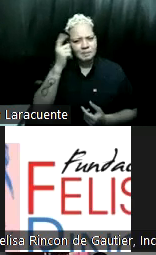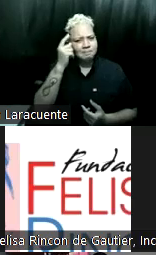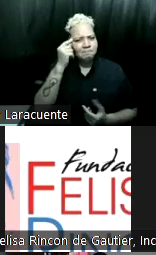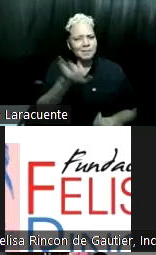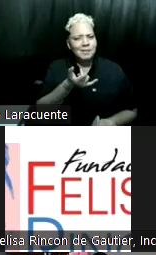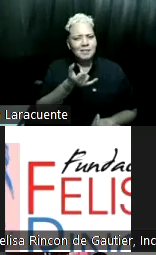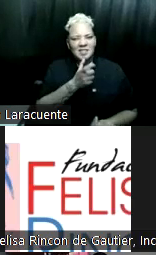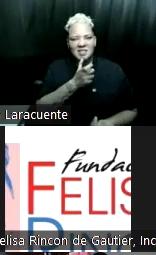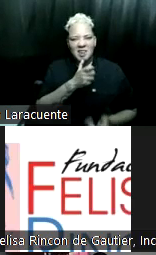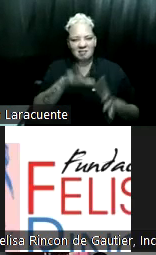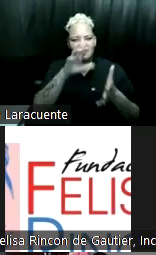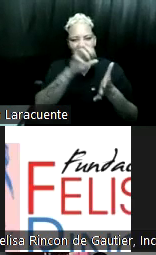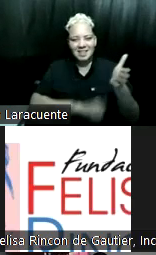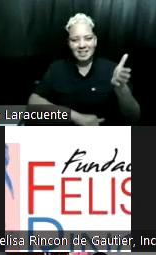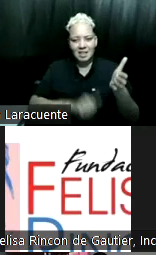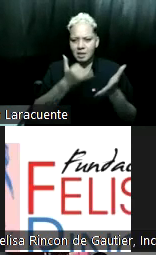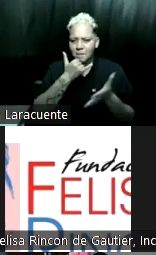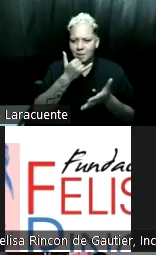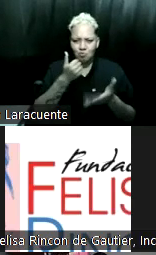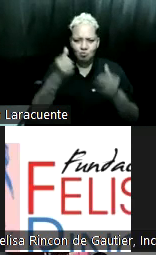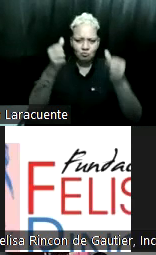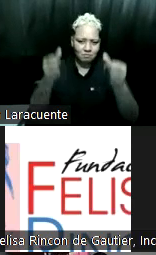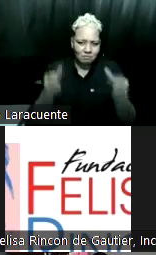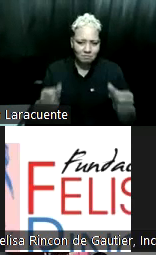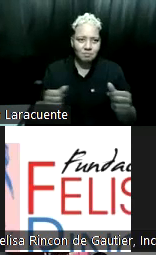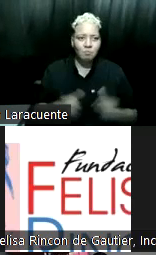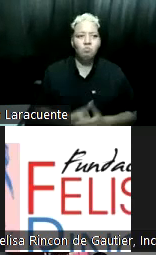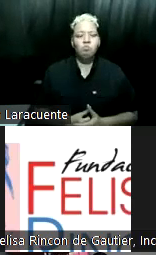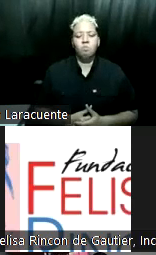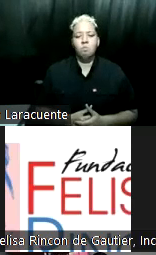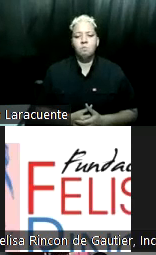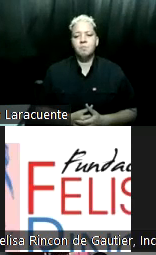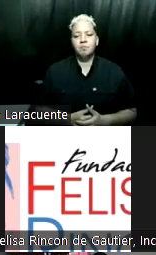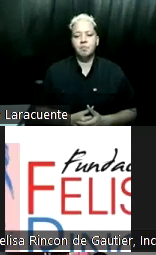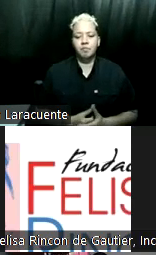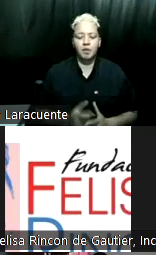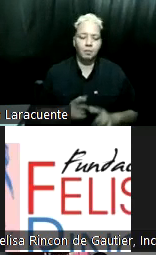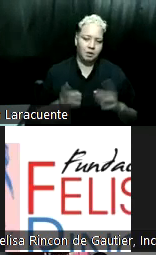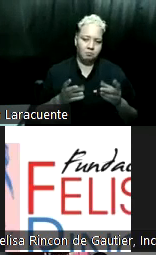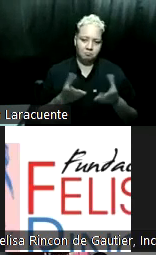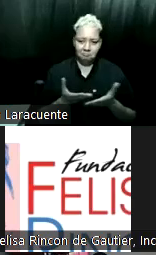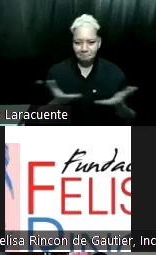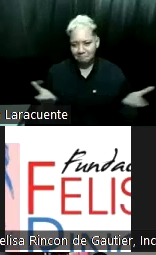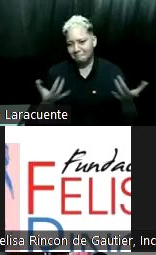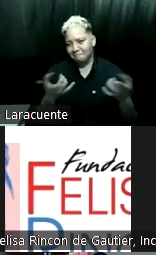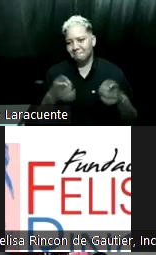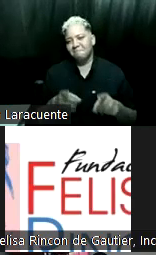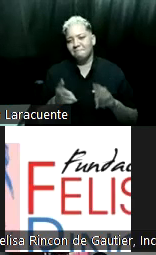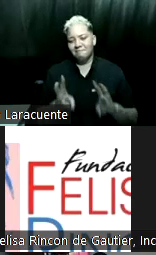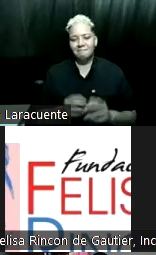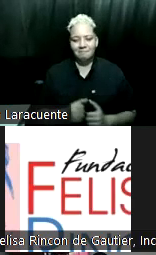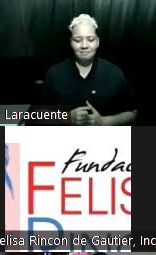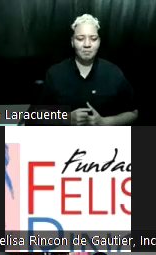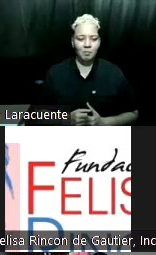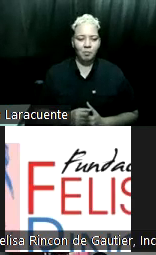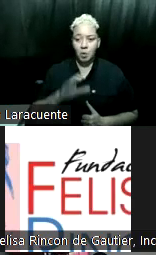habrá quitado ese afiche y qué pasó con ese afiche, ¿verdad? Pero así son las cosas en las casas. Nunca